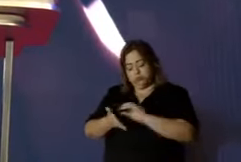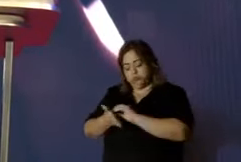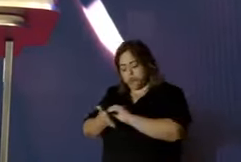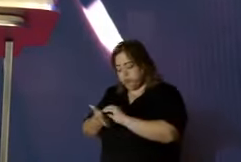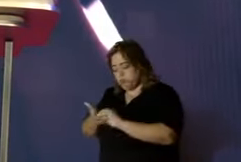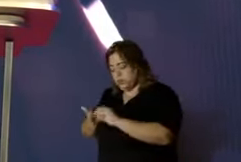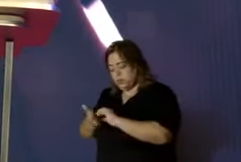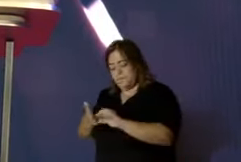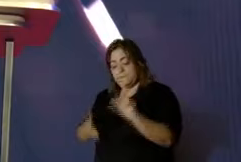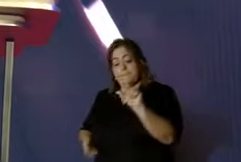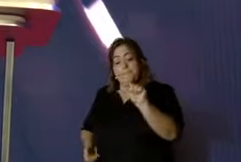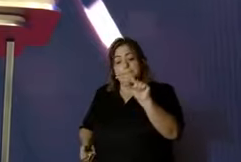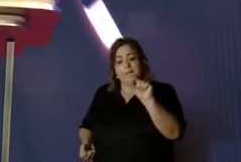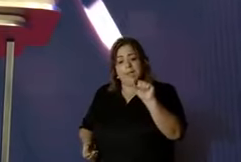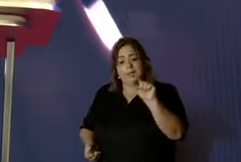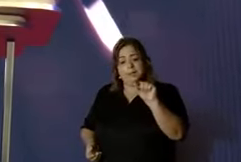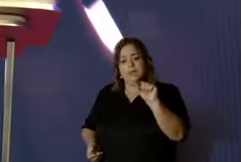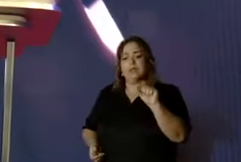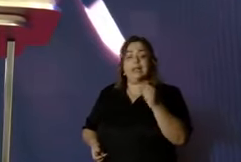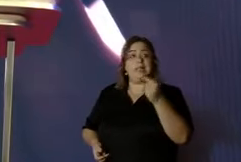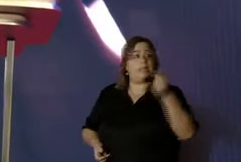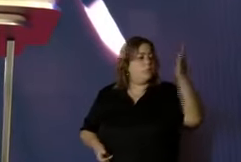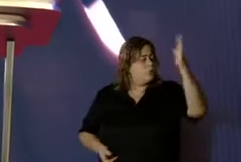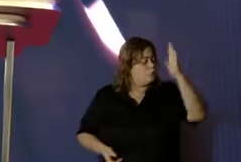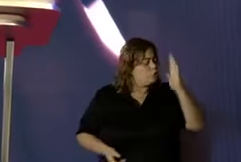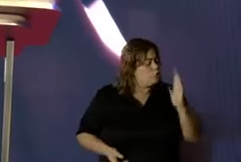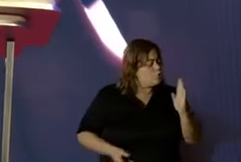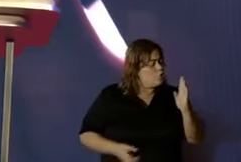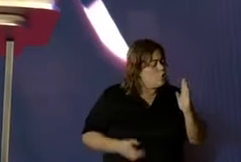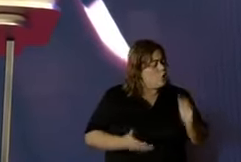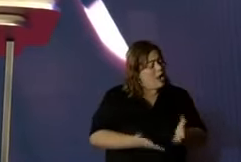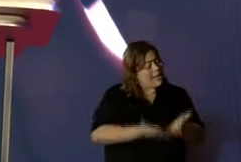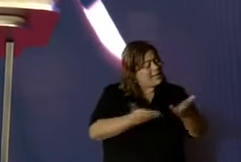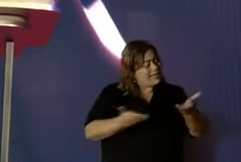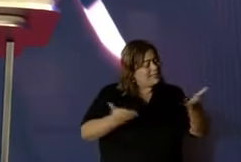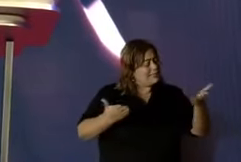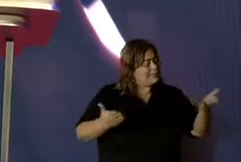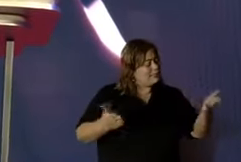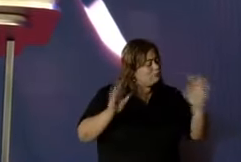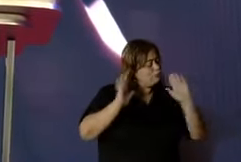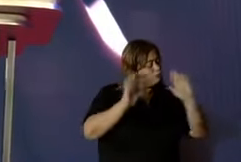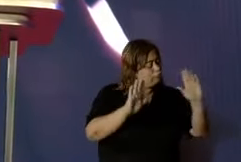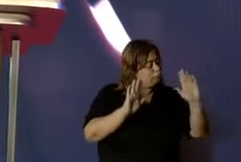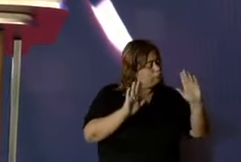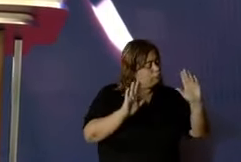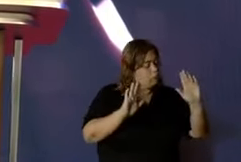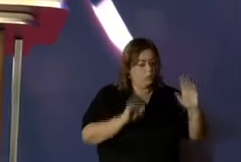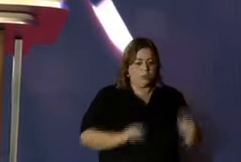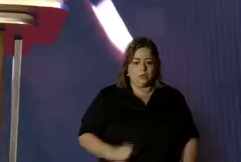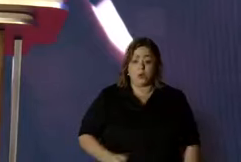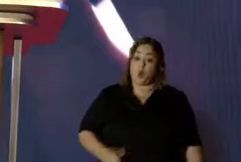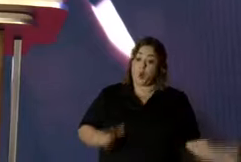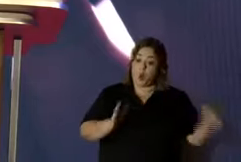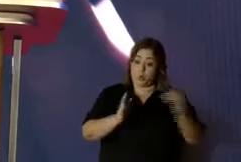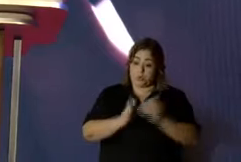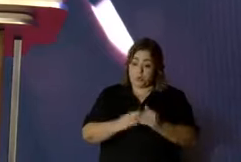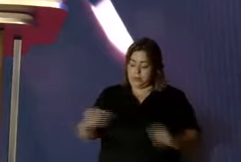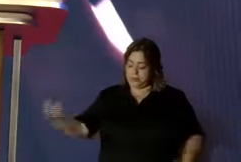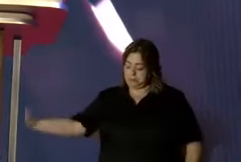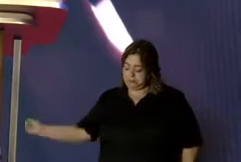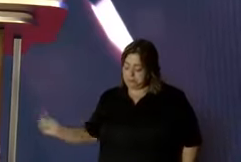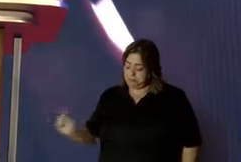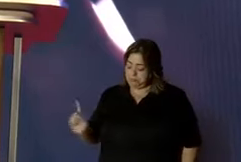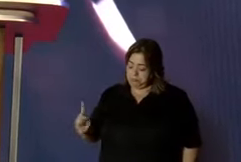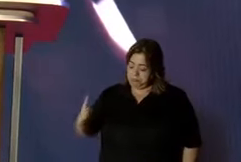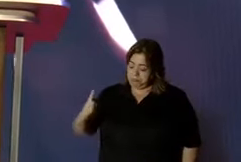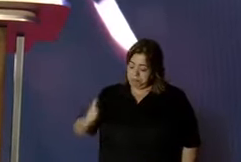a publicar en Decápolis cuán grandes cosas había hecho Jesús con él. Y todos se maravillaban. Pasando otra vez Jesús en una barca a la